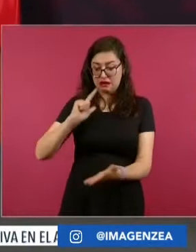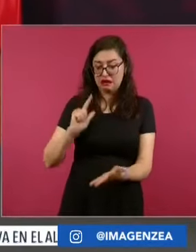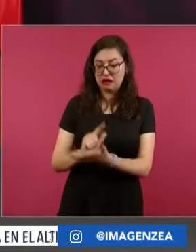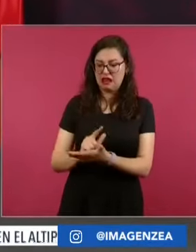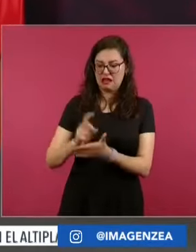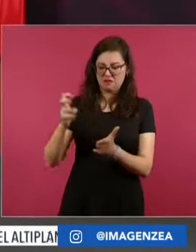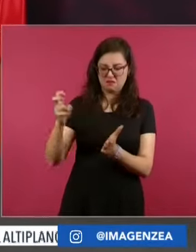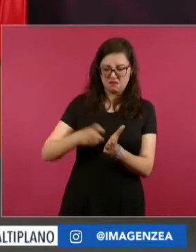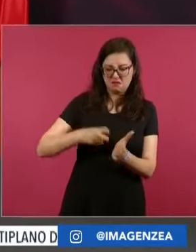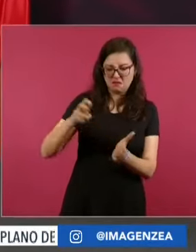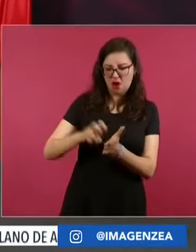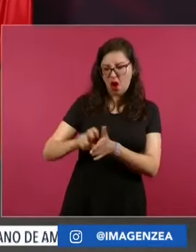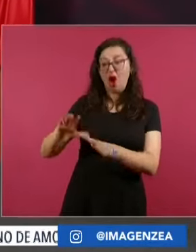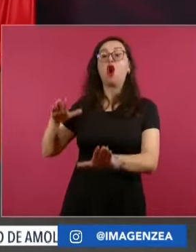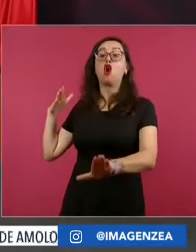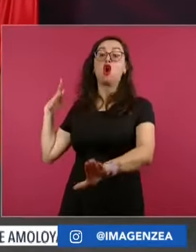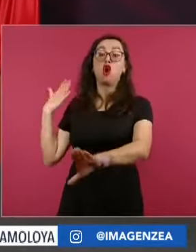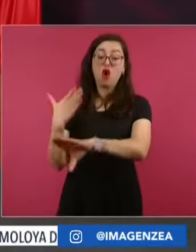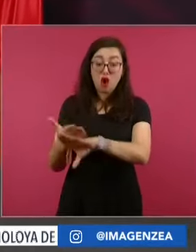un daño